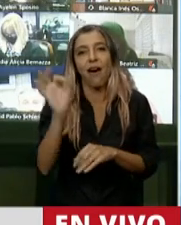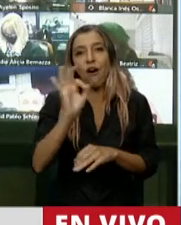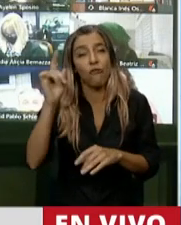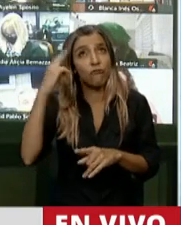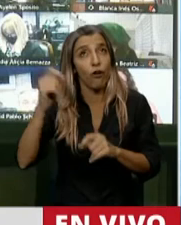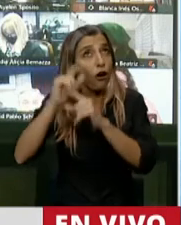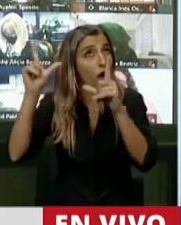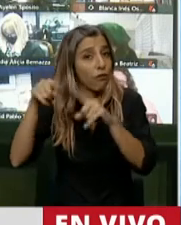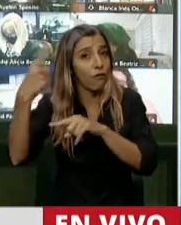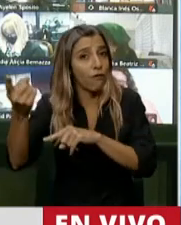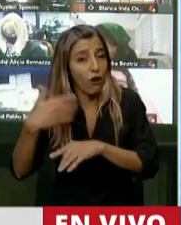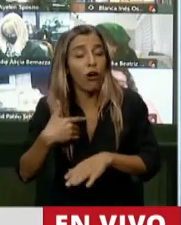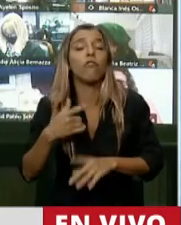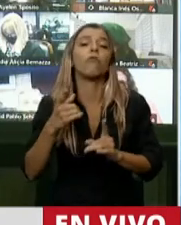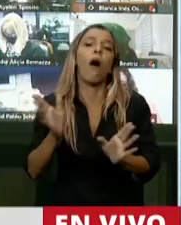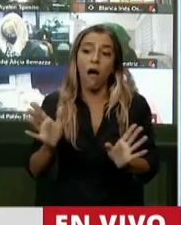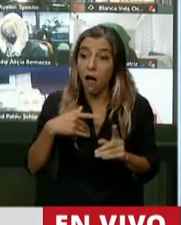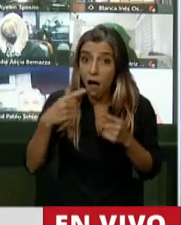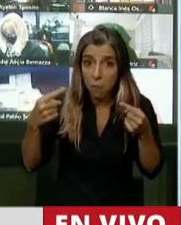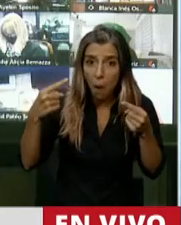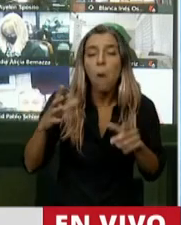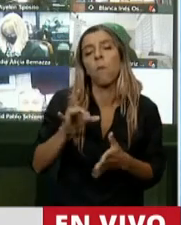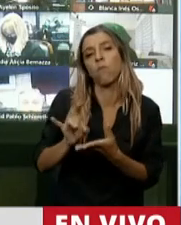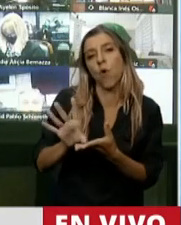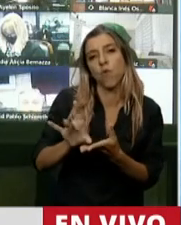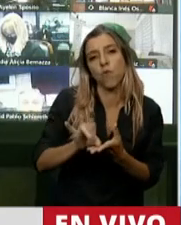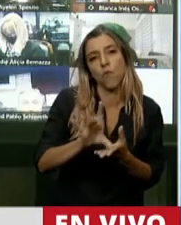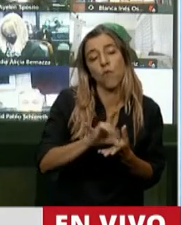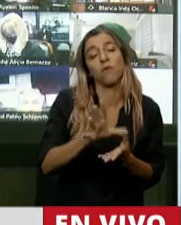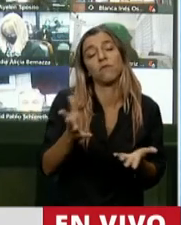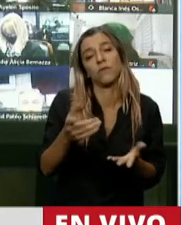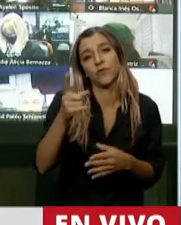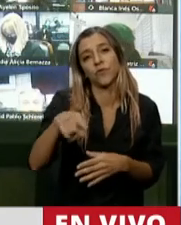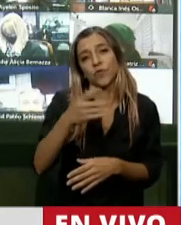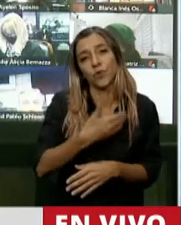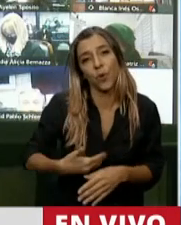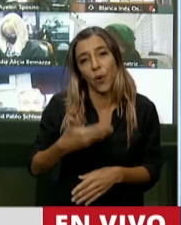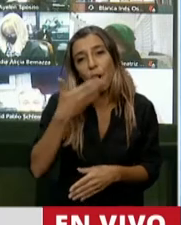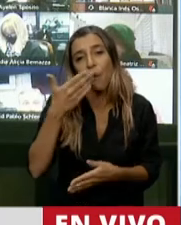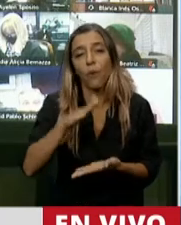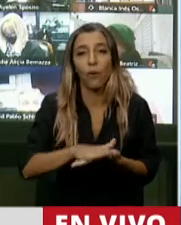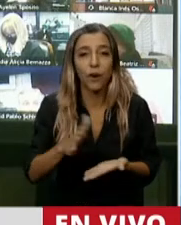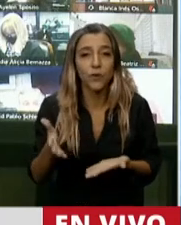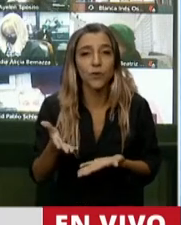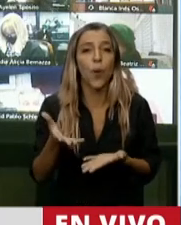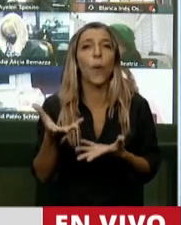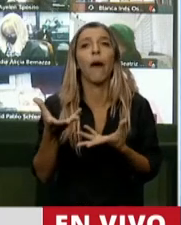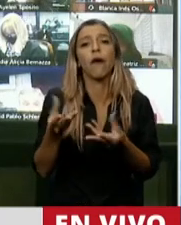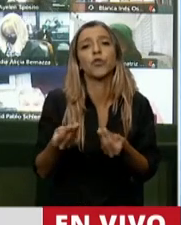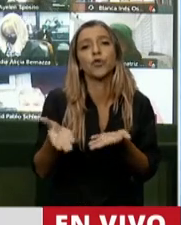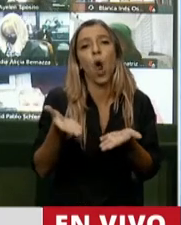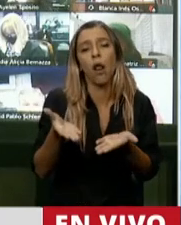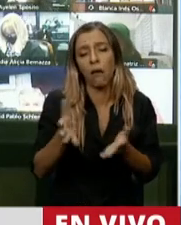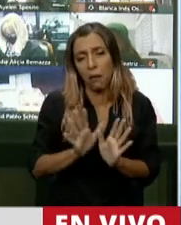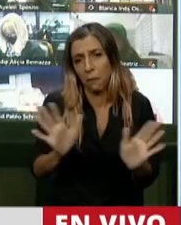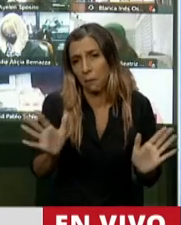del oficialismo. O sea que hablar de solidaridad en el medio de una pandemia y